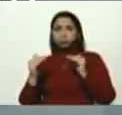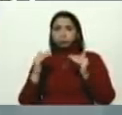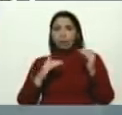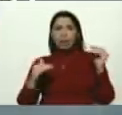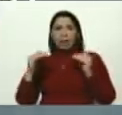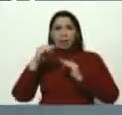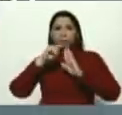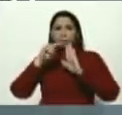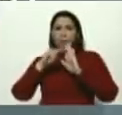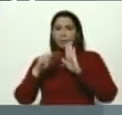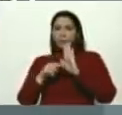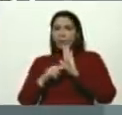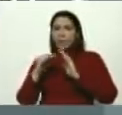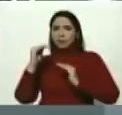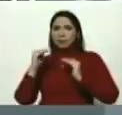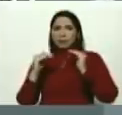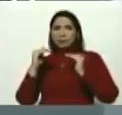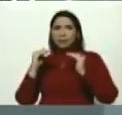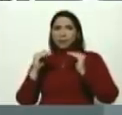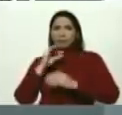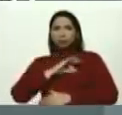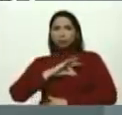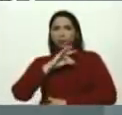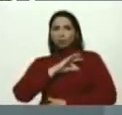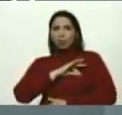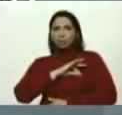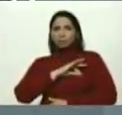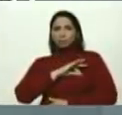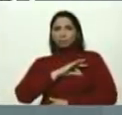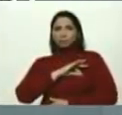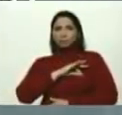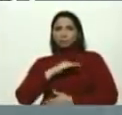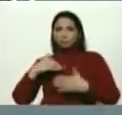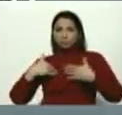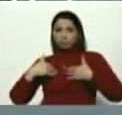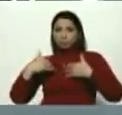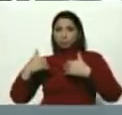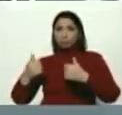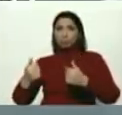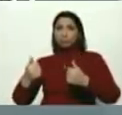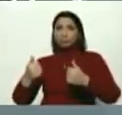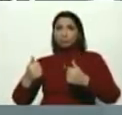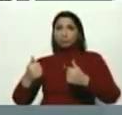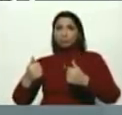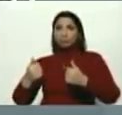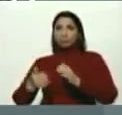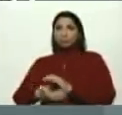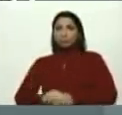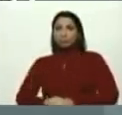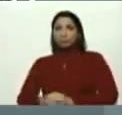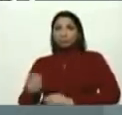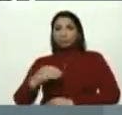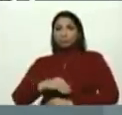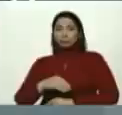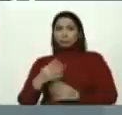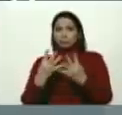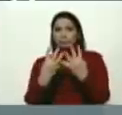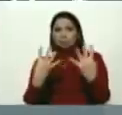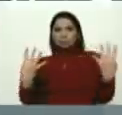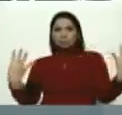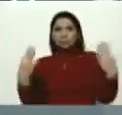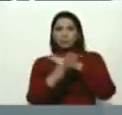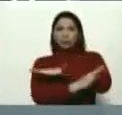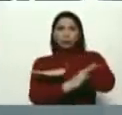niveles de estabilidad social, sanitaria. Y además con los cordones